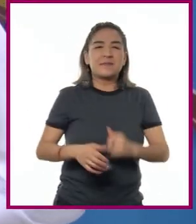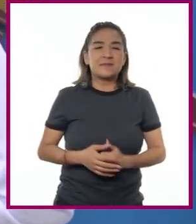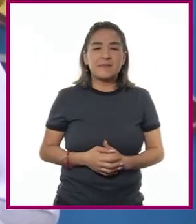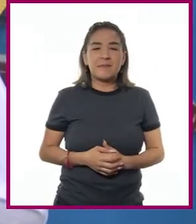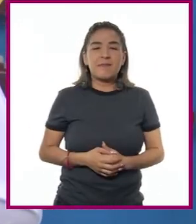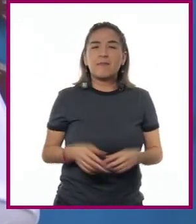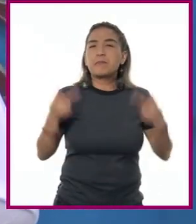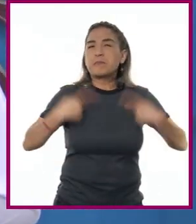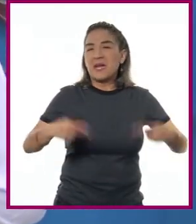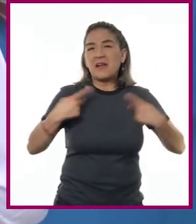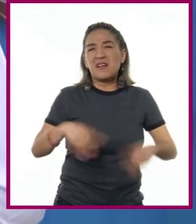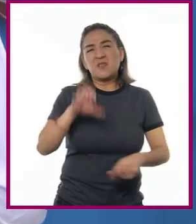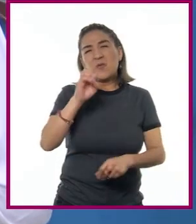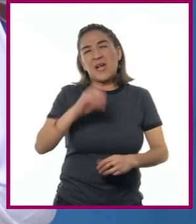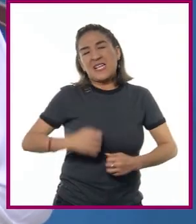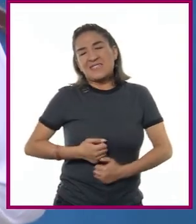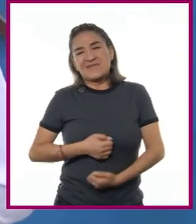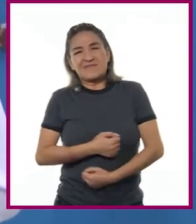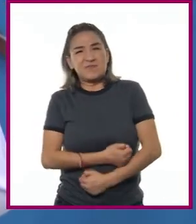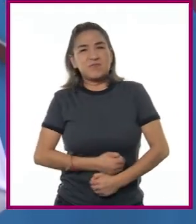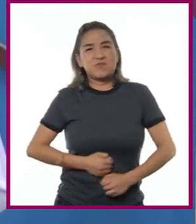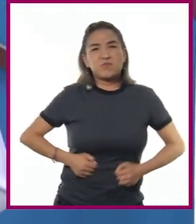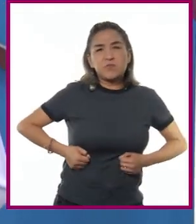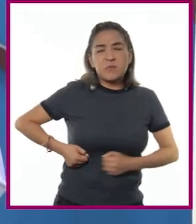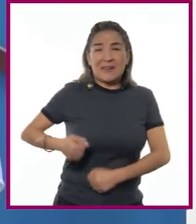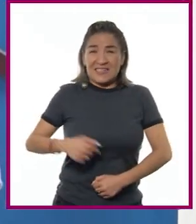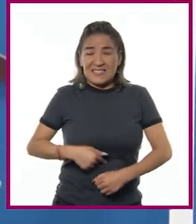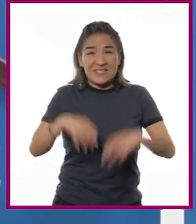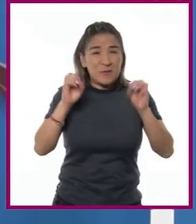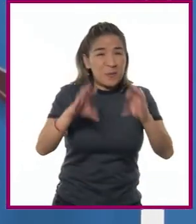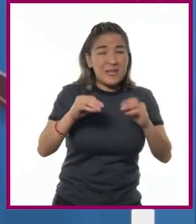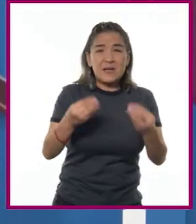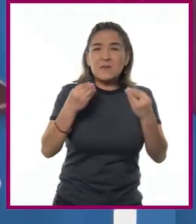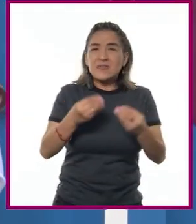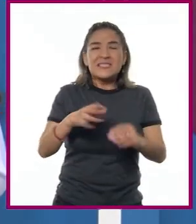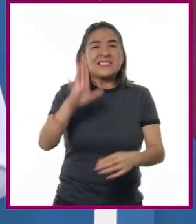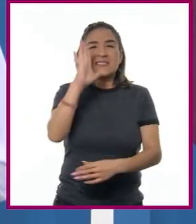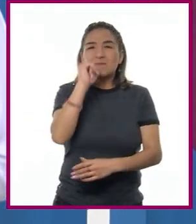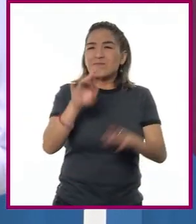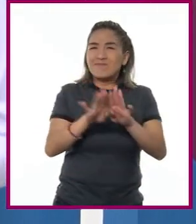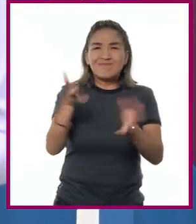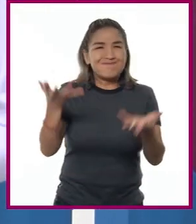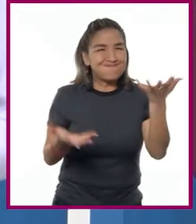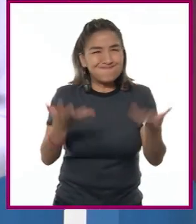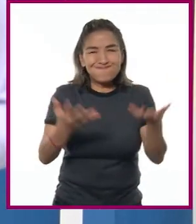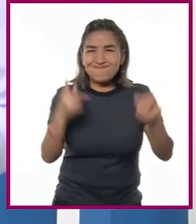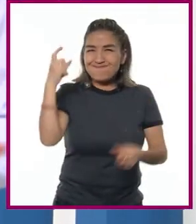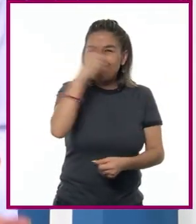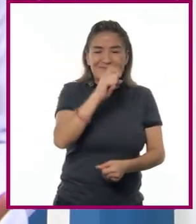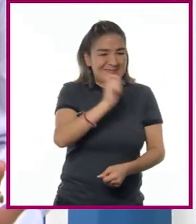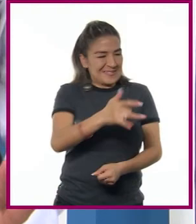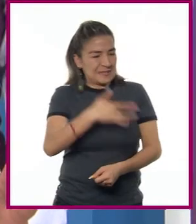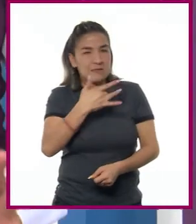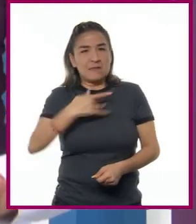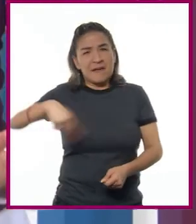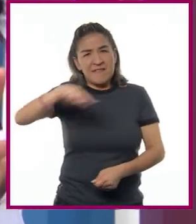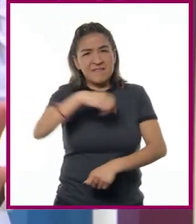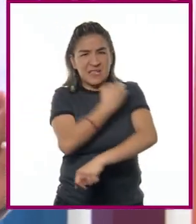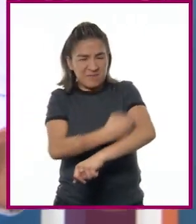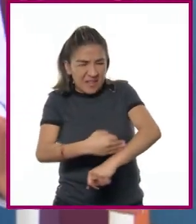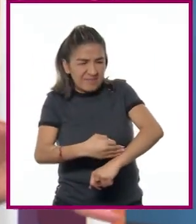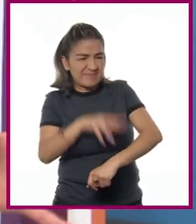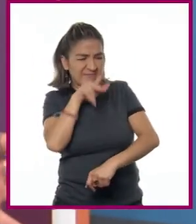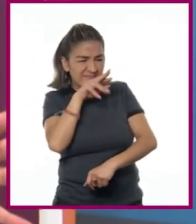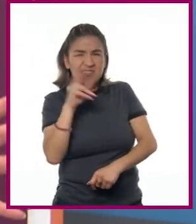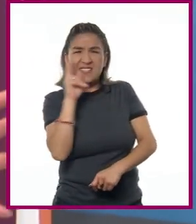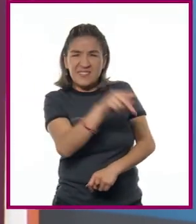estómago muy fuerte, pero su dolor es tanto que no puede explicar qué siente. Su familia se preocupa, pero